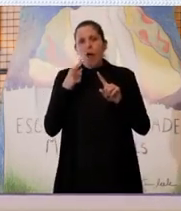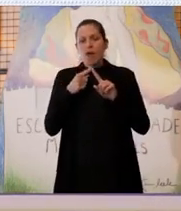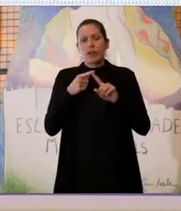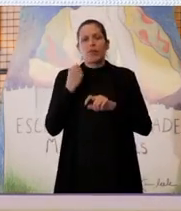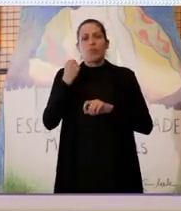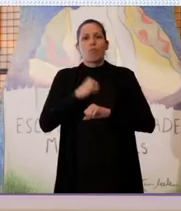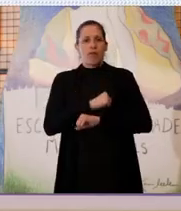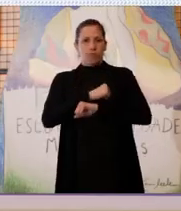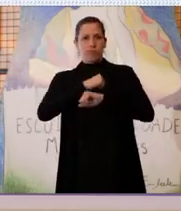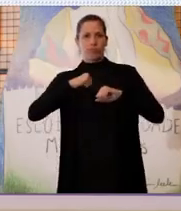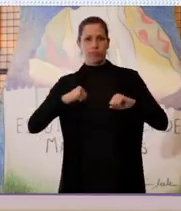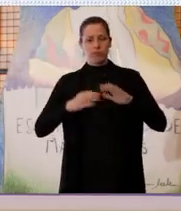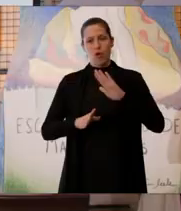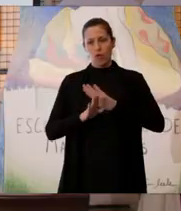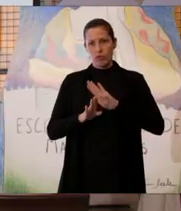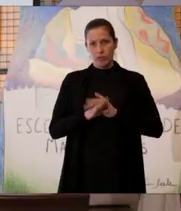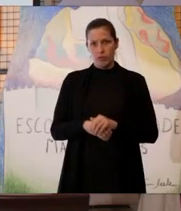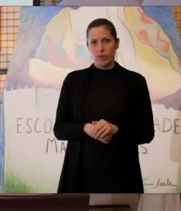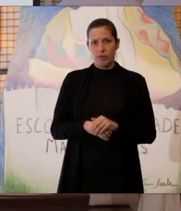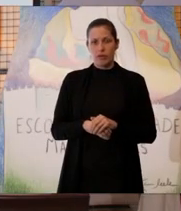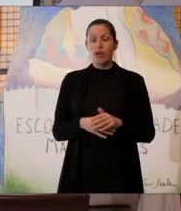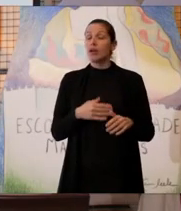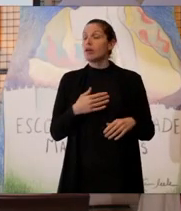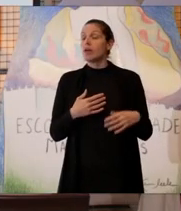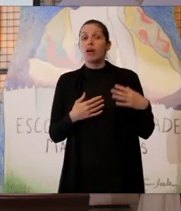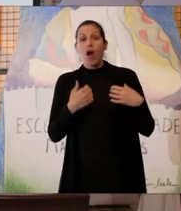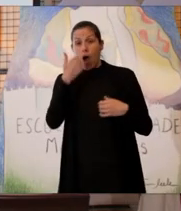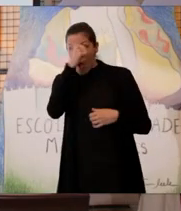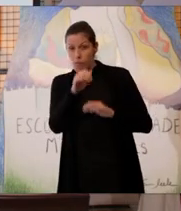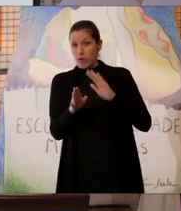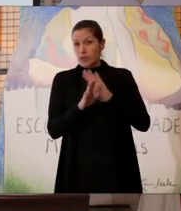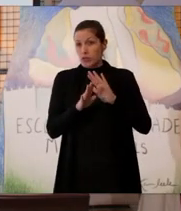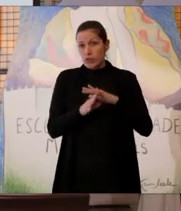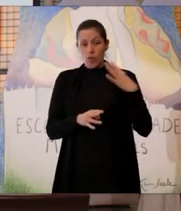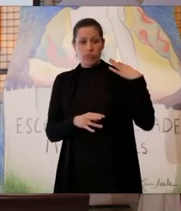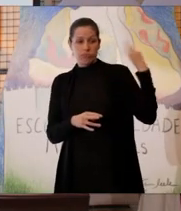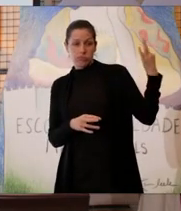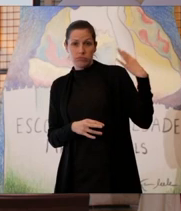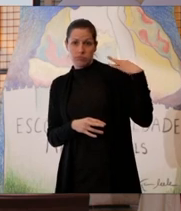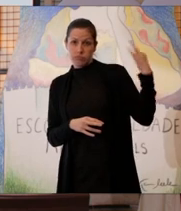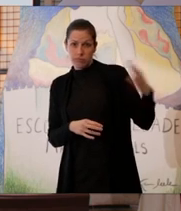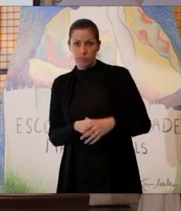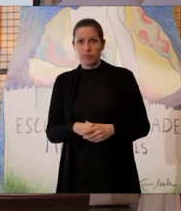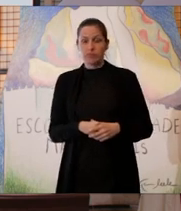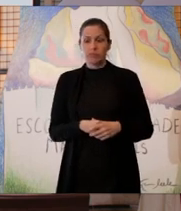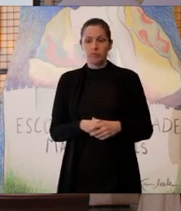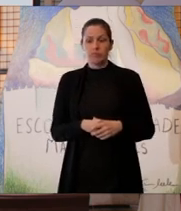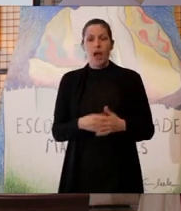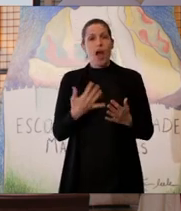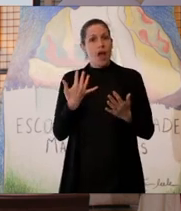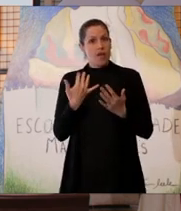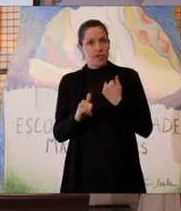poder Si siguen eligiendo varones si nosotras tenemos poder real porque tenemos relaciones e influencia